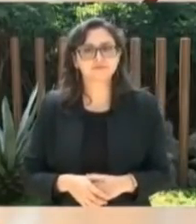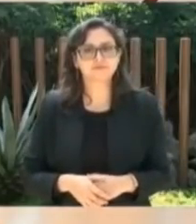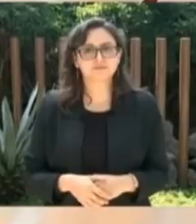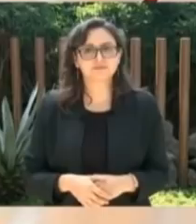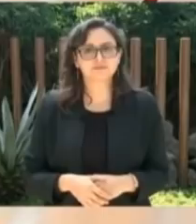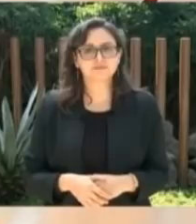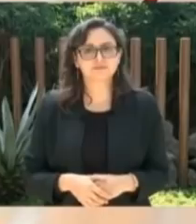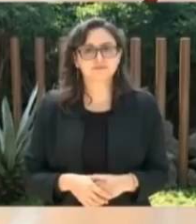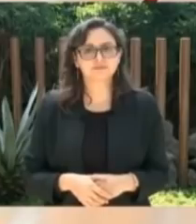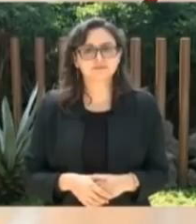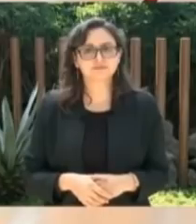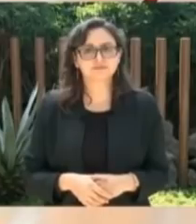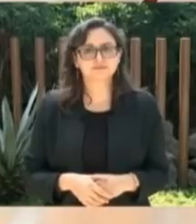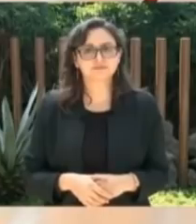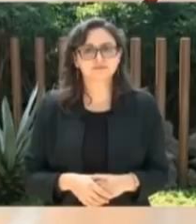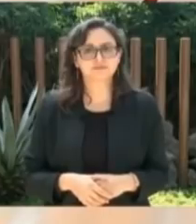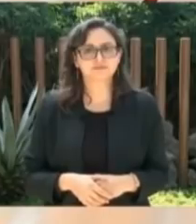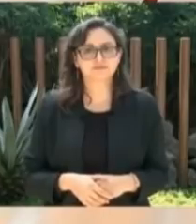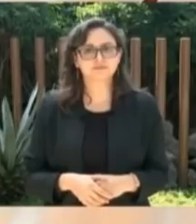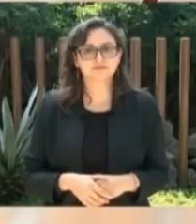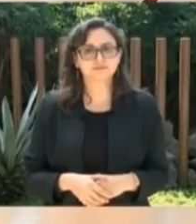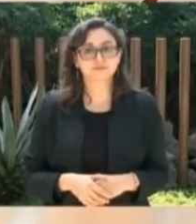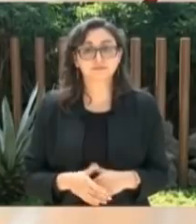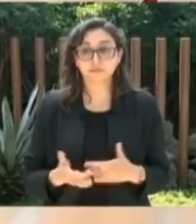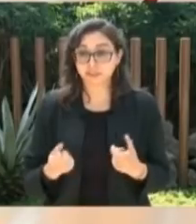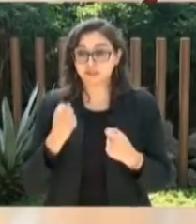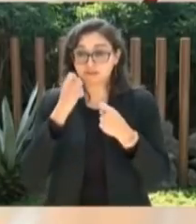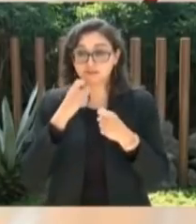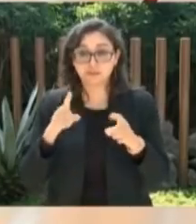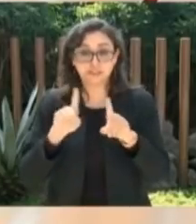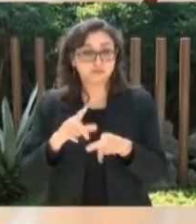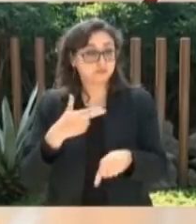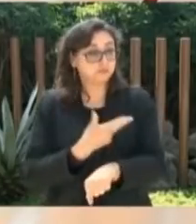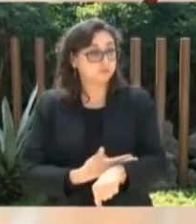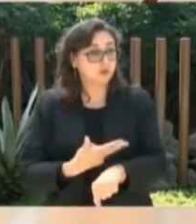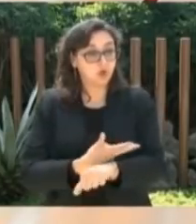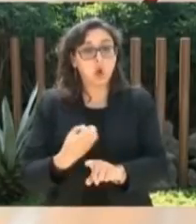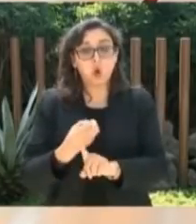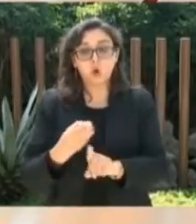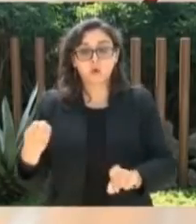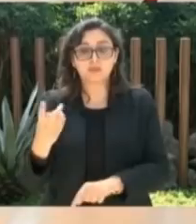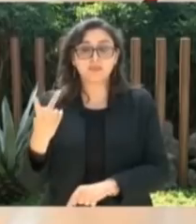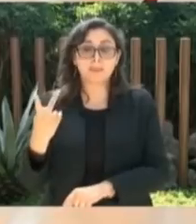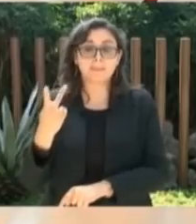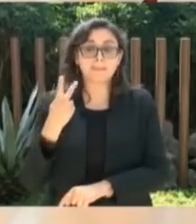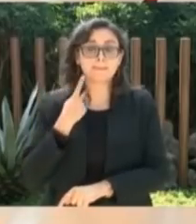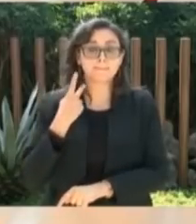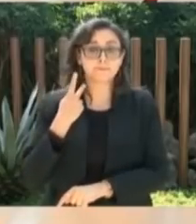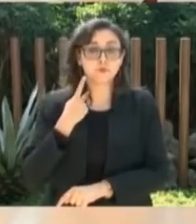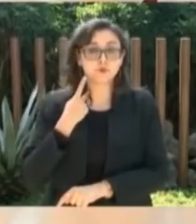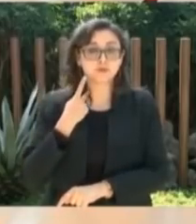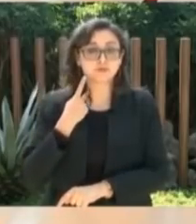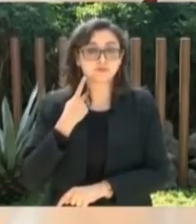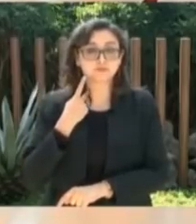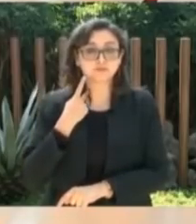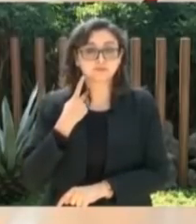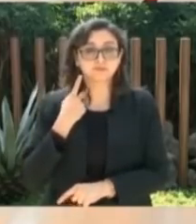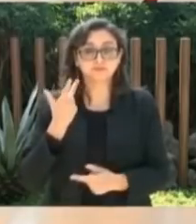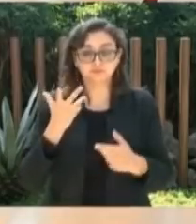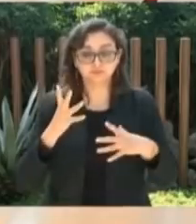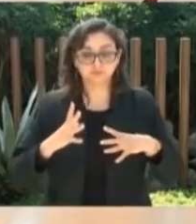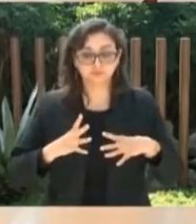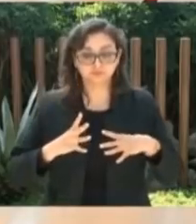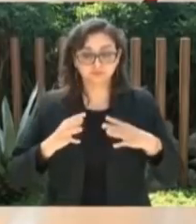con la organización política, la fundación del Partido de